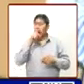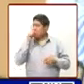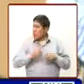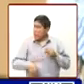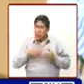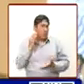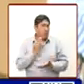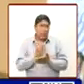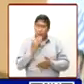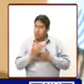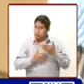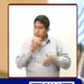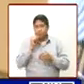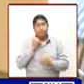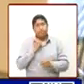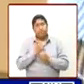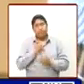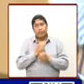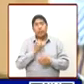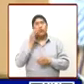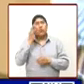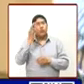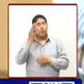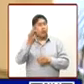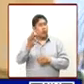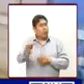tiene que ser un trabajo sostenido a largo plazo.